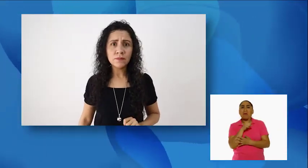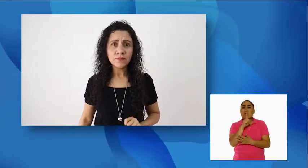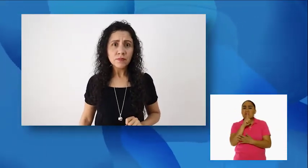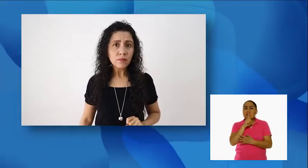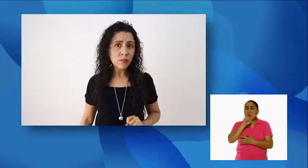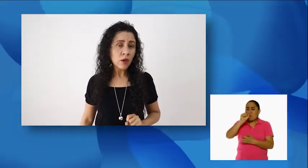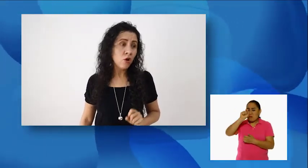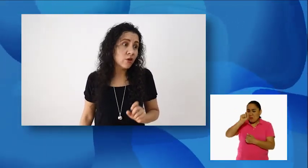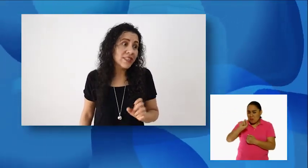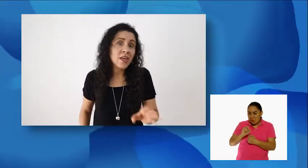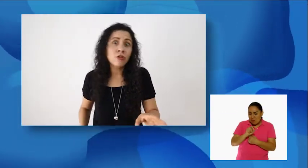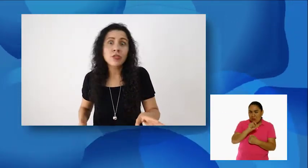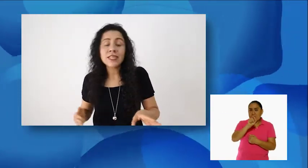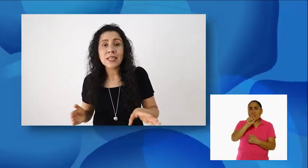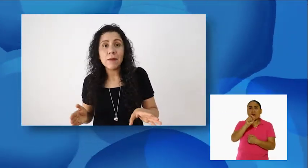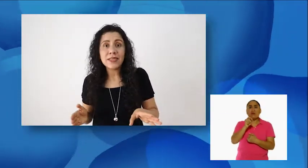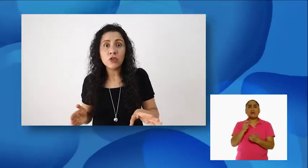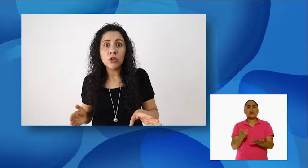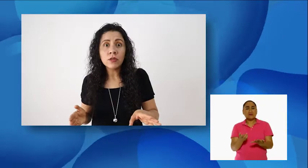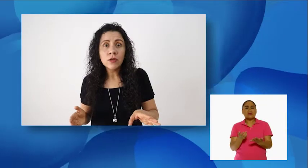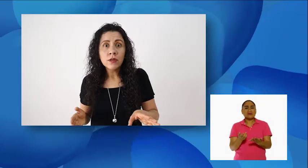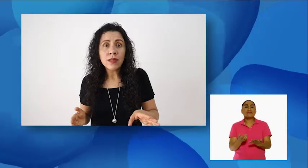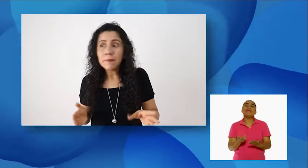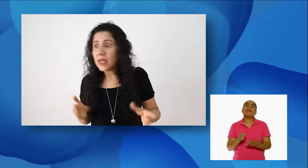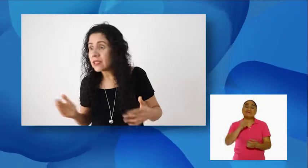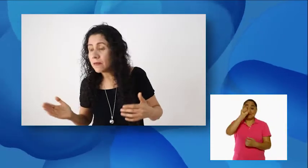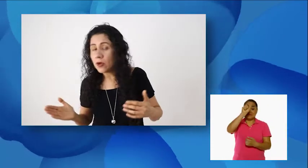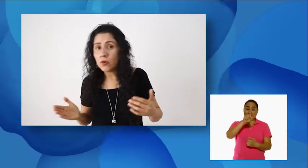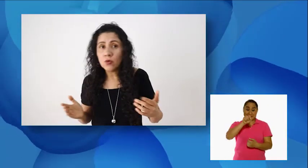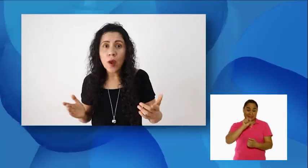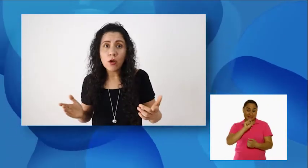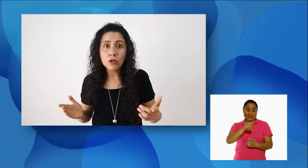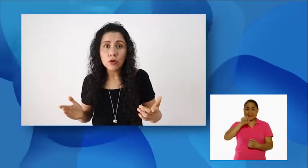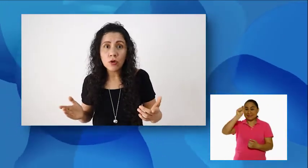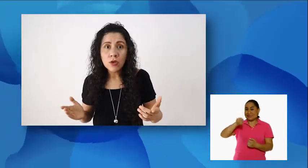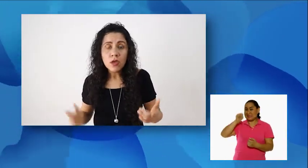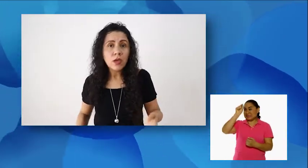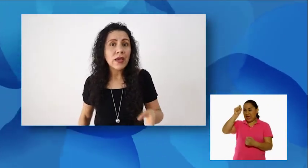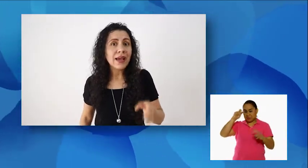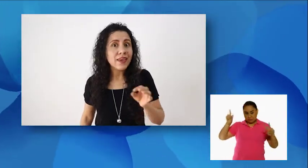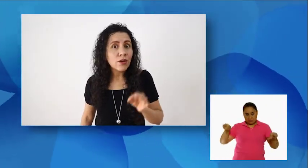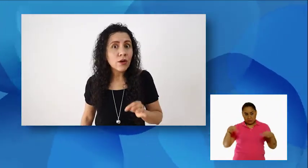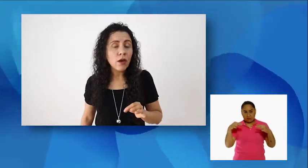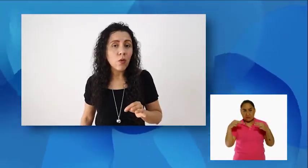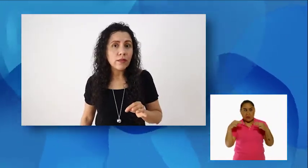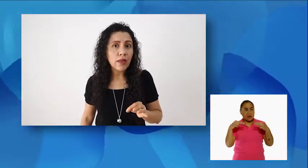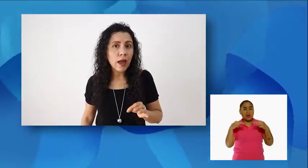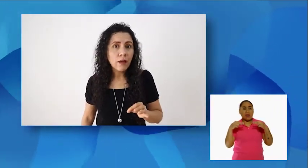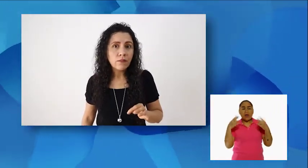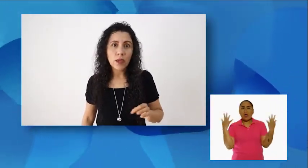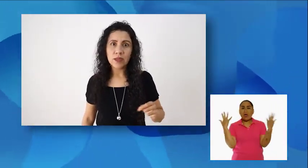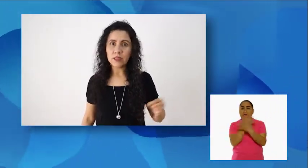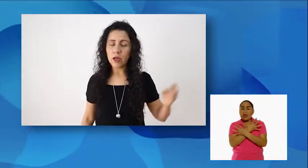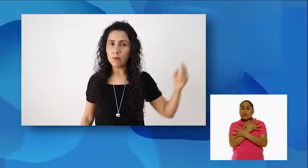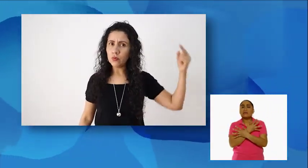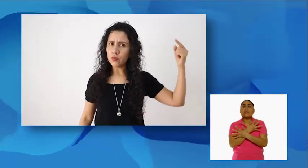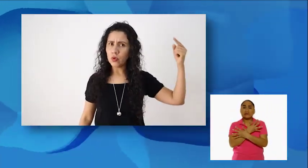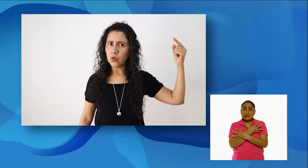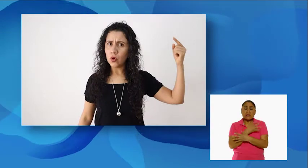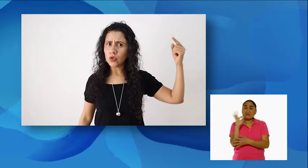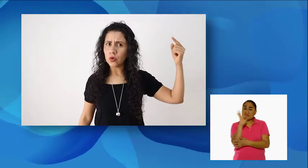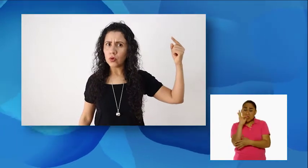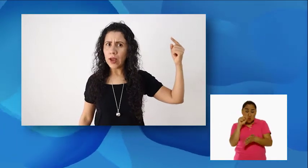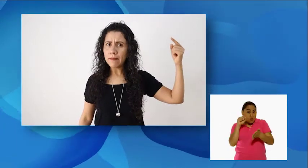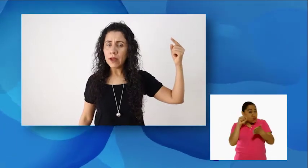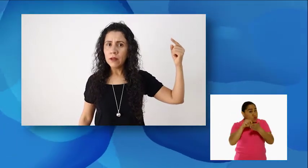gancho. Los signos de exclamación también se vieron uno al otro y cayeron en cuenta de que si el punto